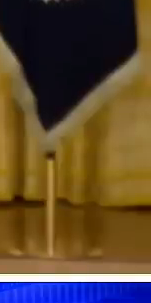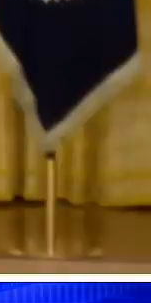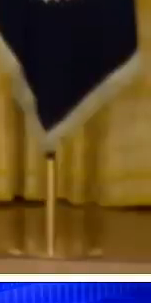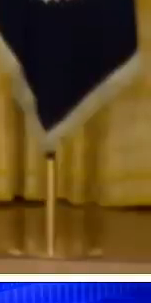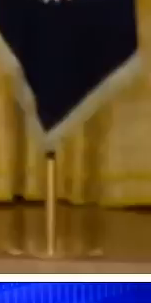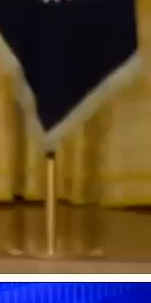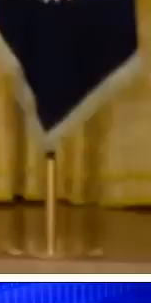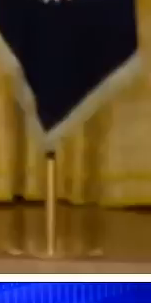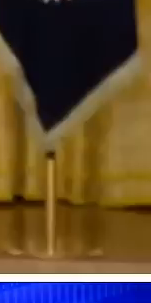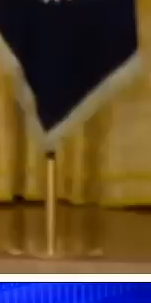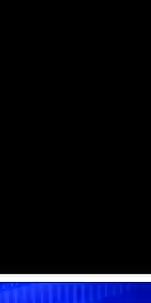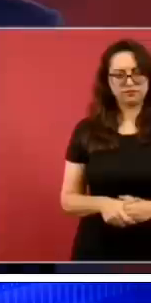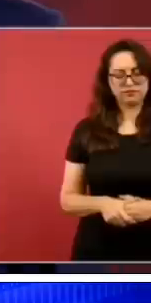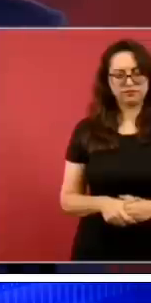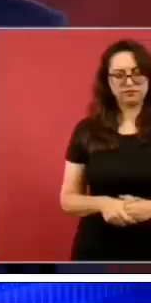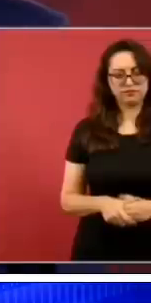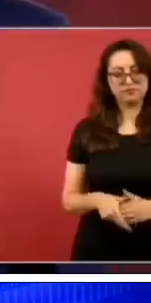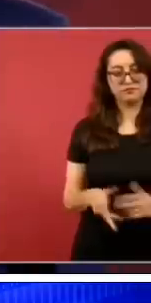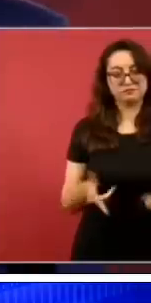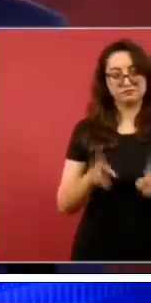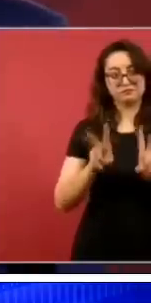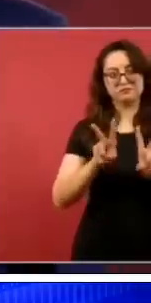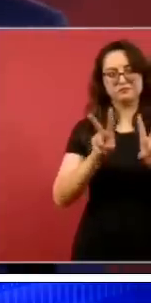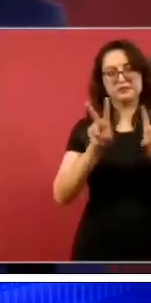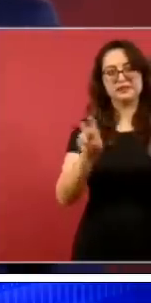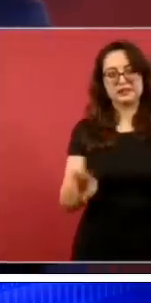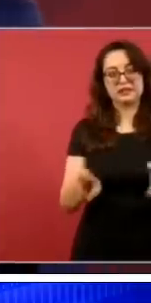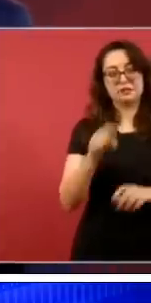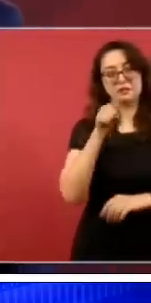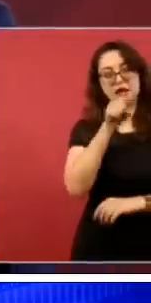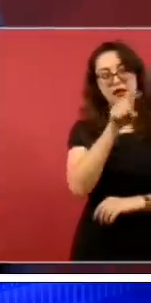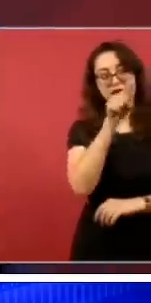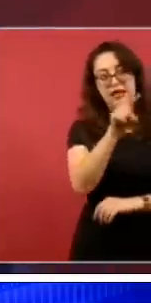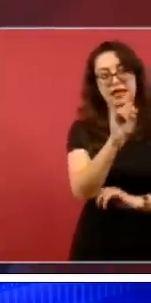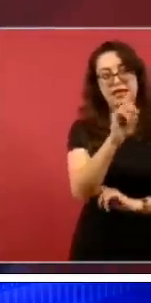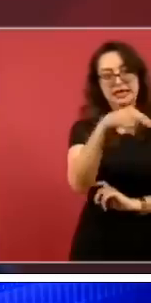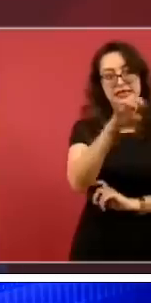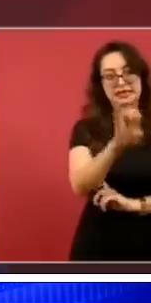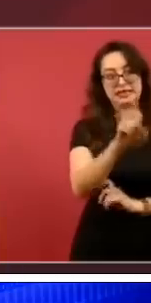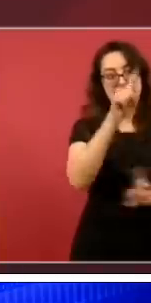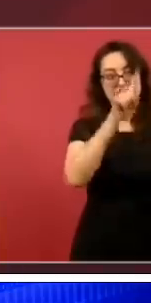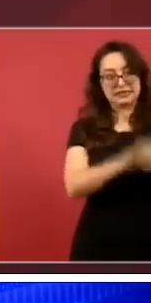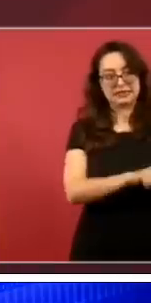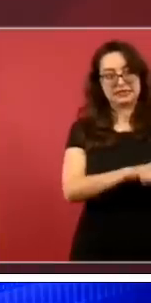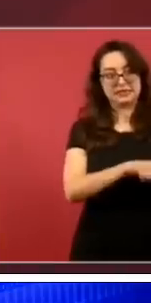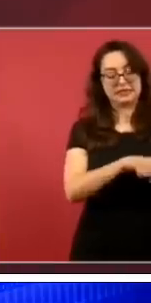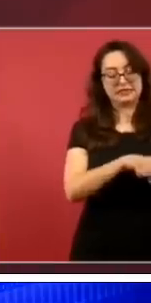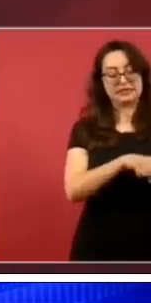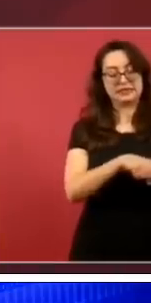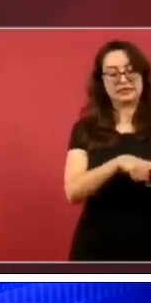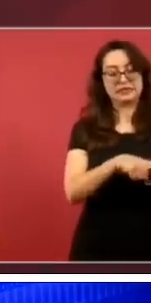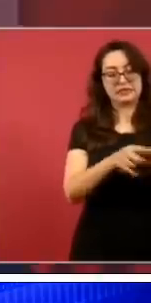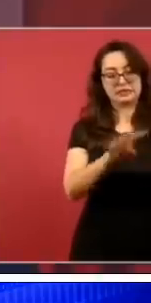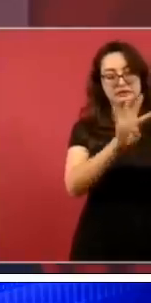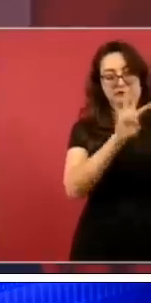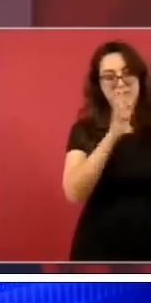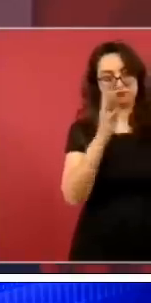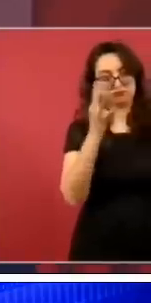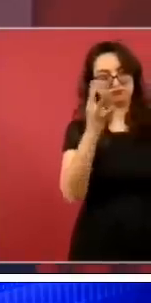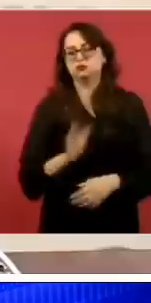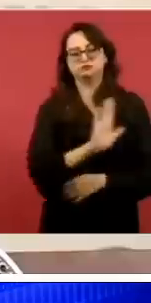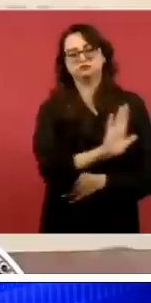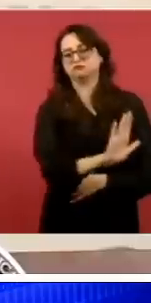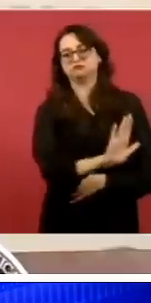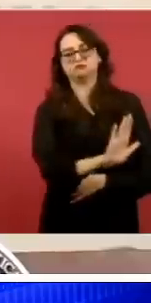el empleo a los ciudadanos estadounidenses, aunque sean empleos que ellos no quieren hacer. Uno de estos personajes es justamente